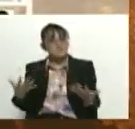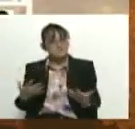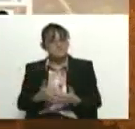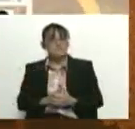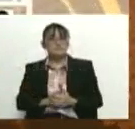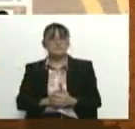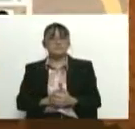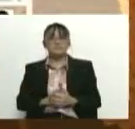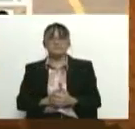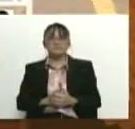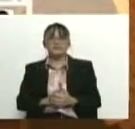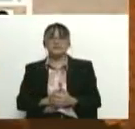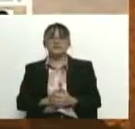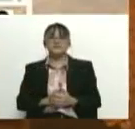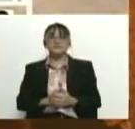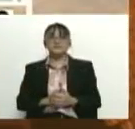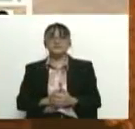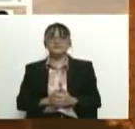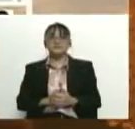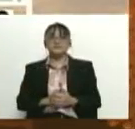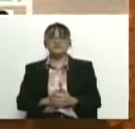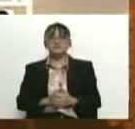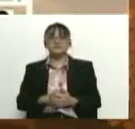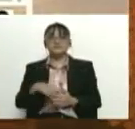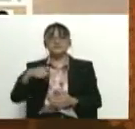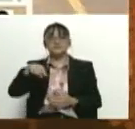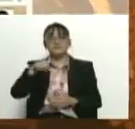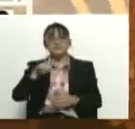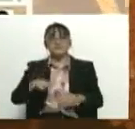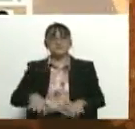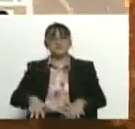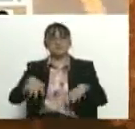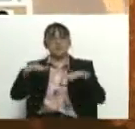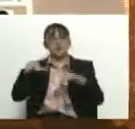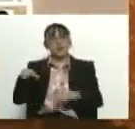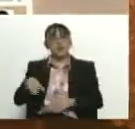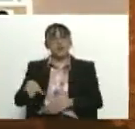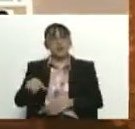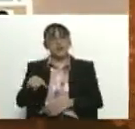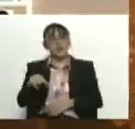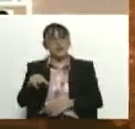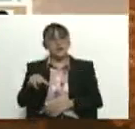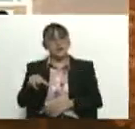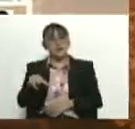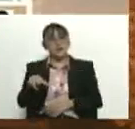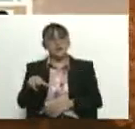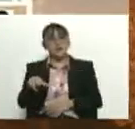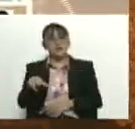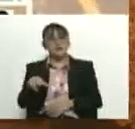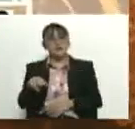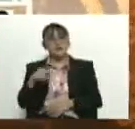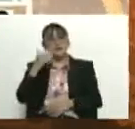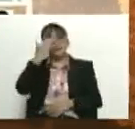son unidades pequeñas productivas que lamentablemente la crecida del río permitió que